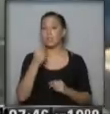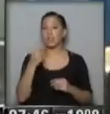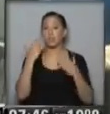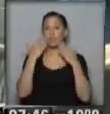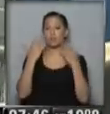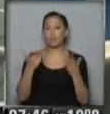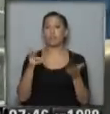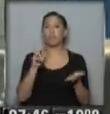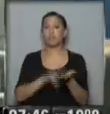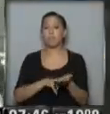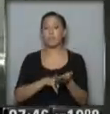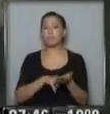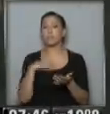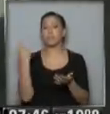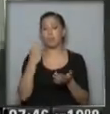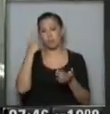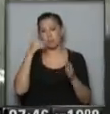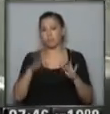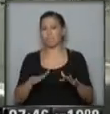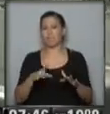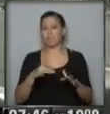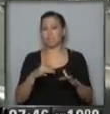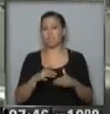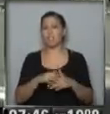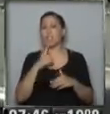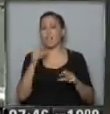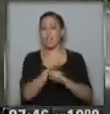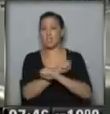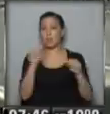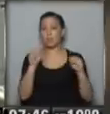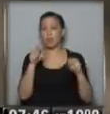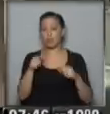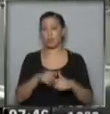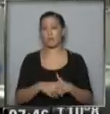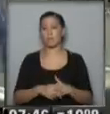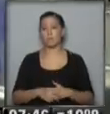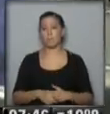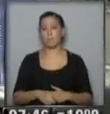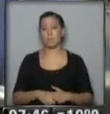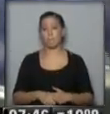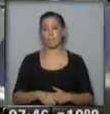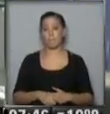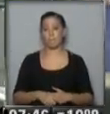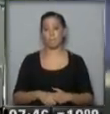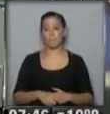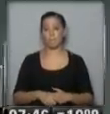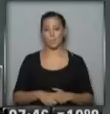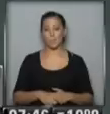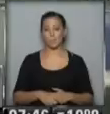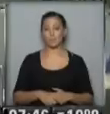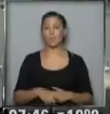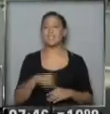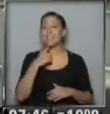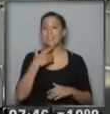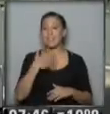las imágenes que vuelven a conmover a los Estados Unidos esta serie de explosiones que se dieron en la meta de